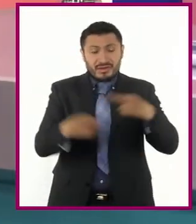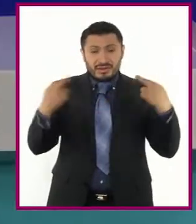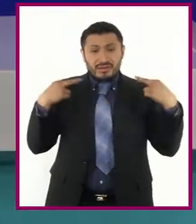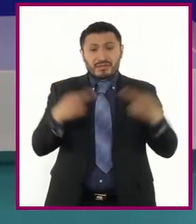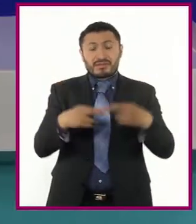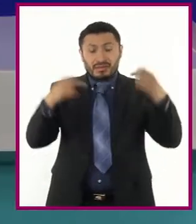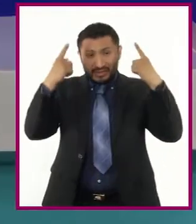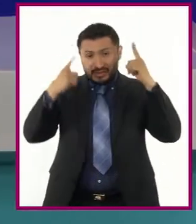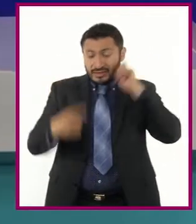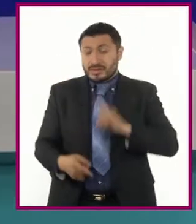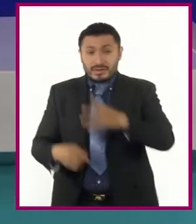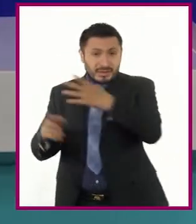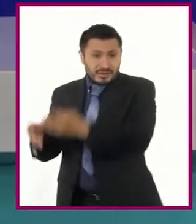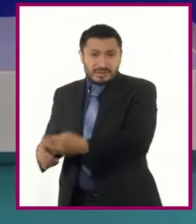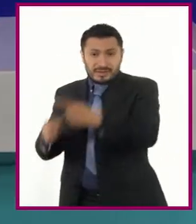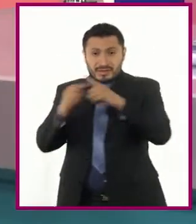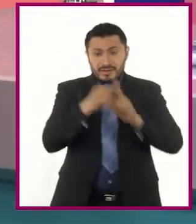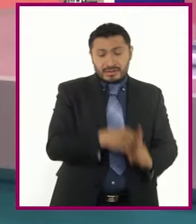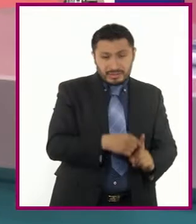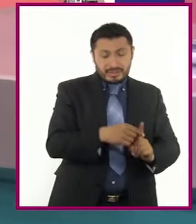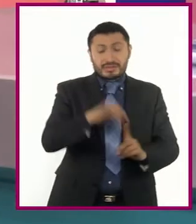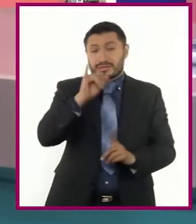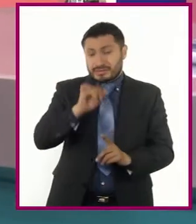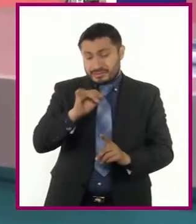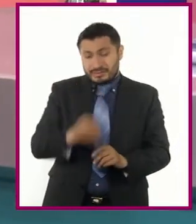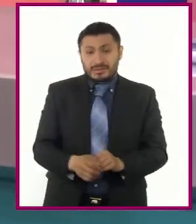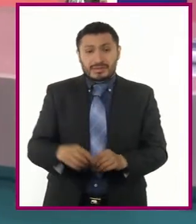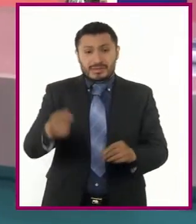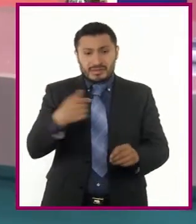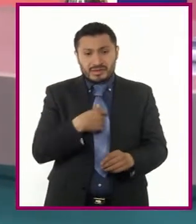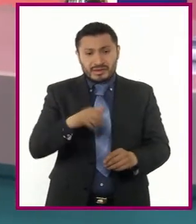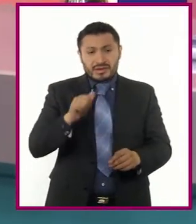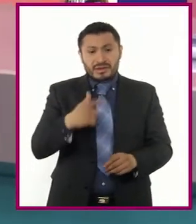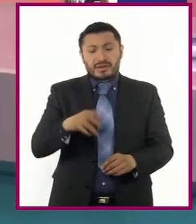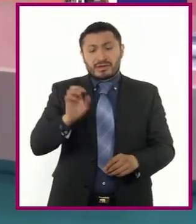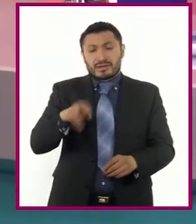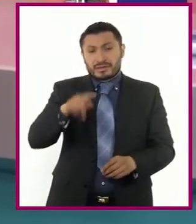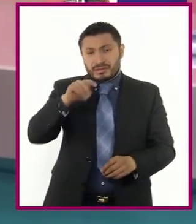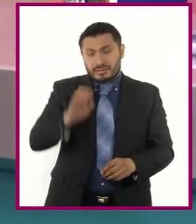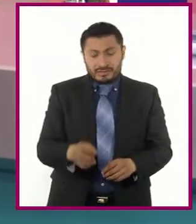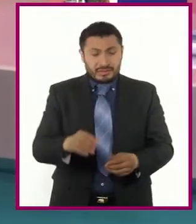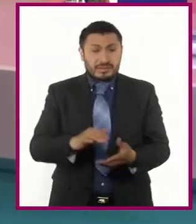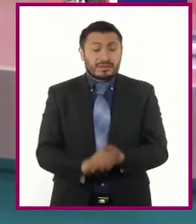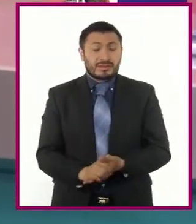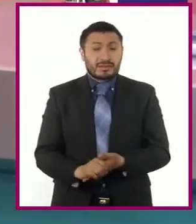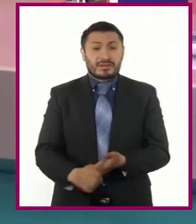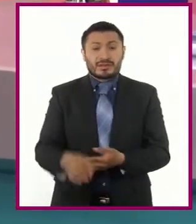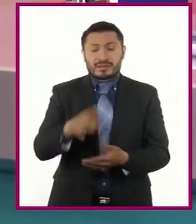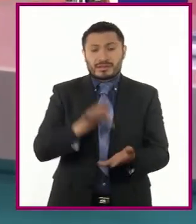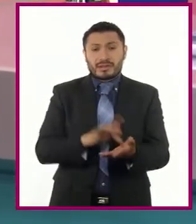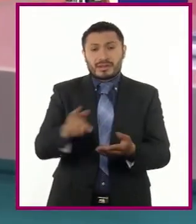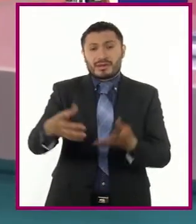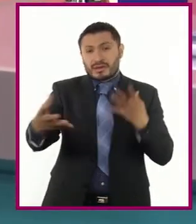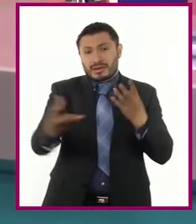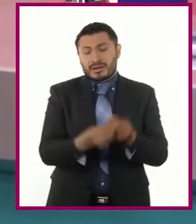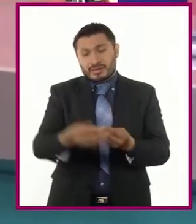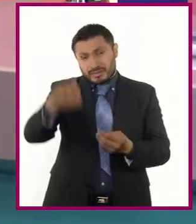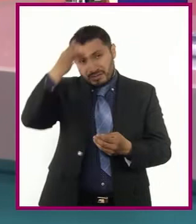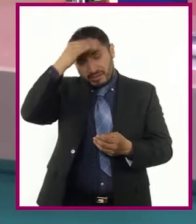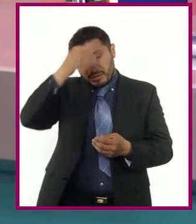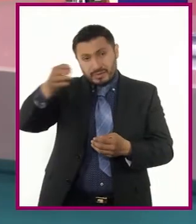Hilda, ¿cierto? Soy la agente Doraluz Martínez López. Agradezco que me hayan permitido a que juntos aprendiéramos a